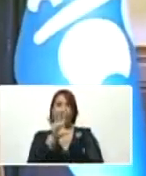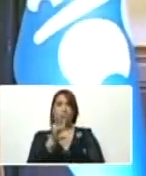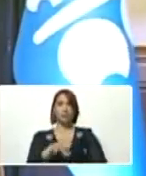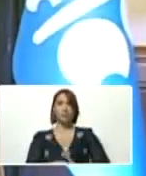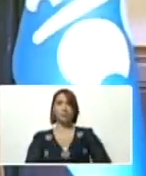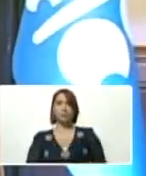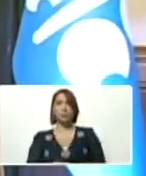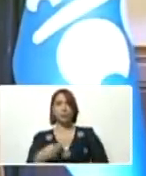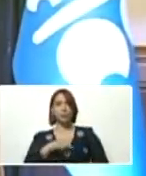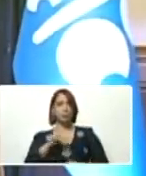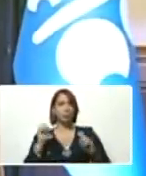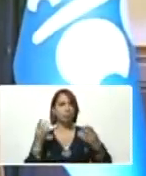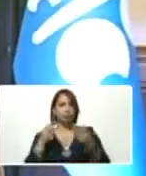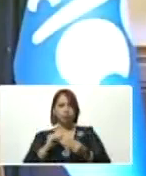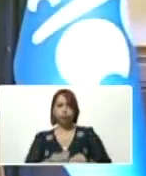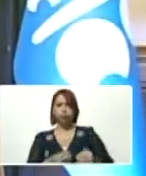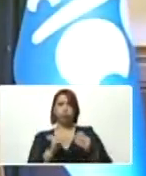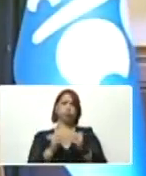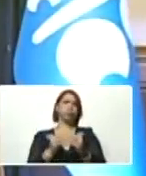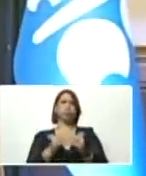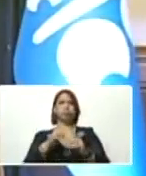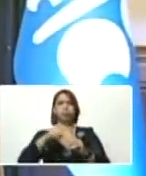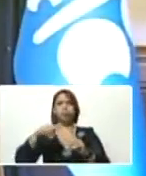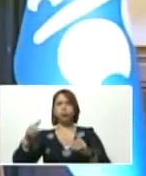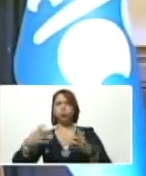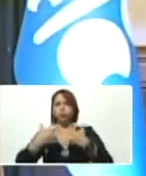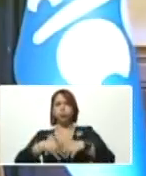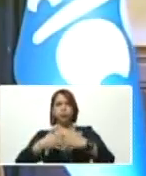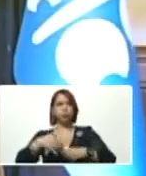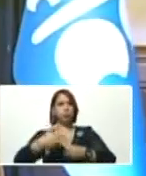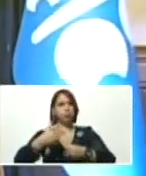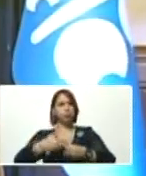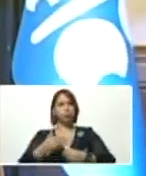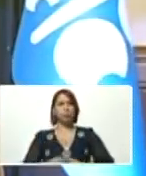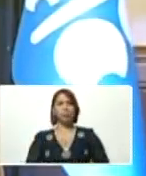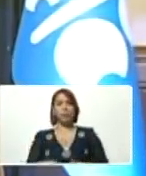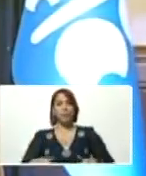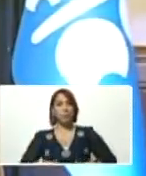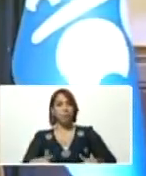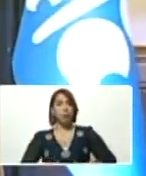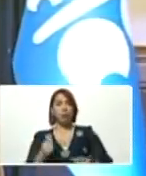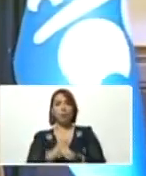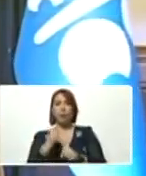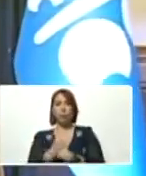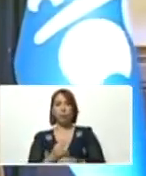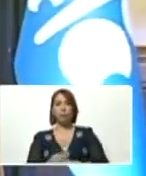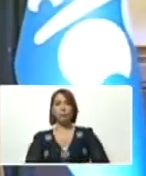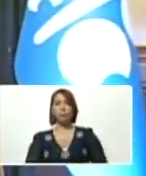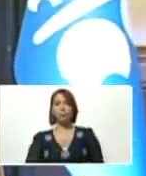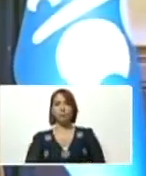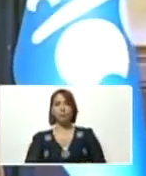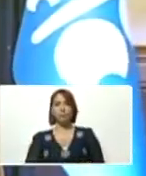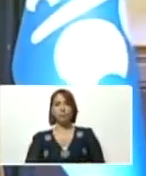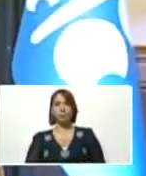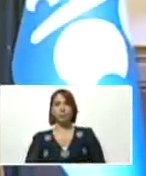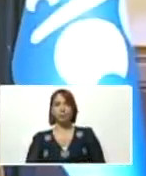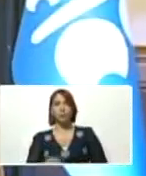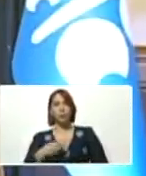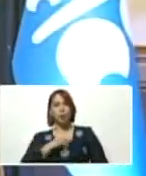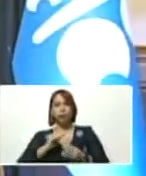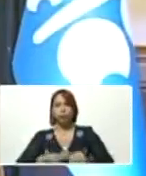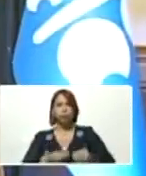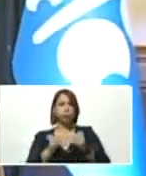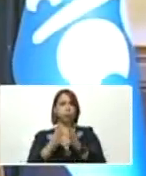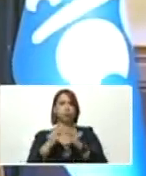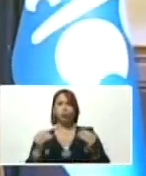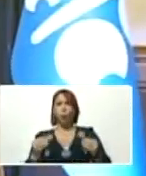hemos logrado en la recuperación de la industria petrolera con el esfuerzo de la clase obrera. La recuperación de todas